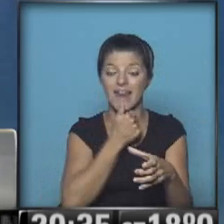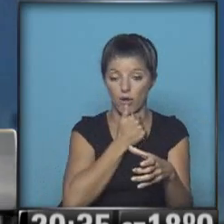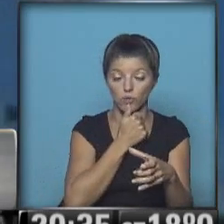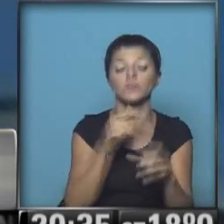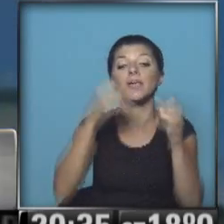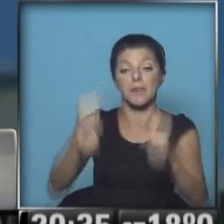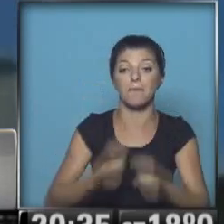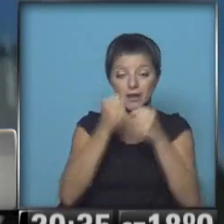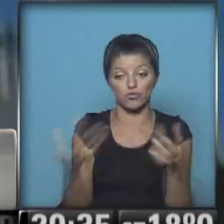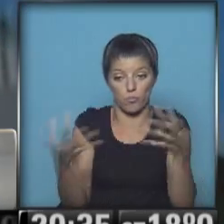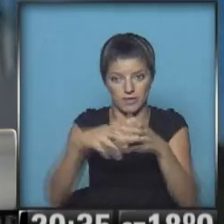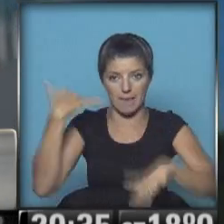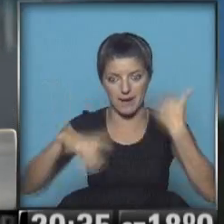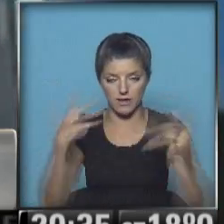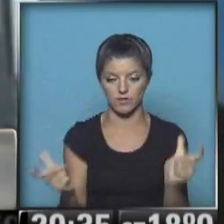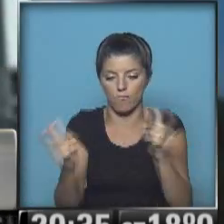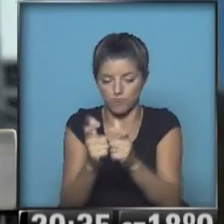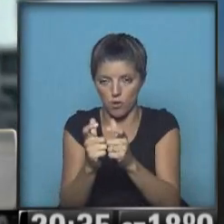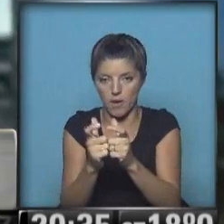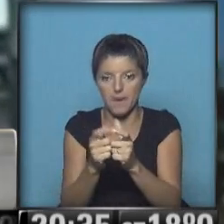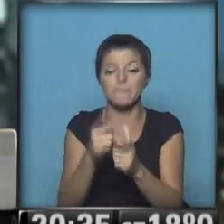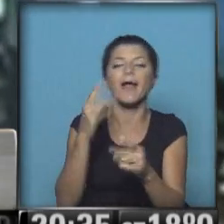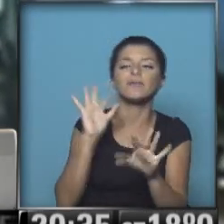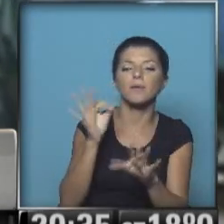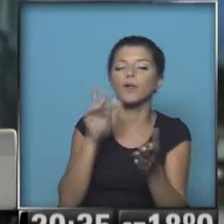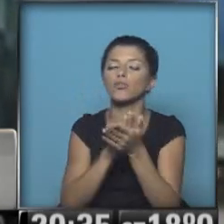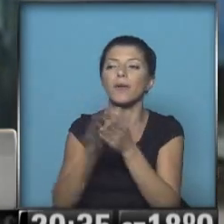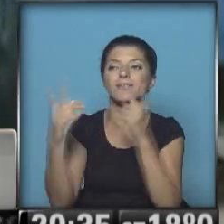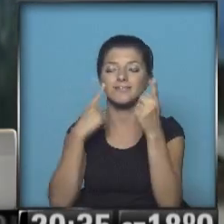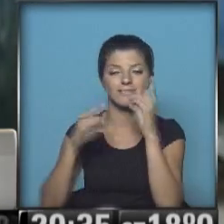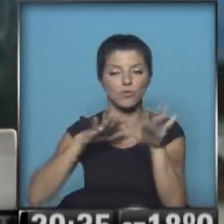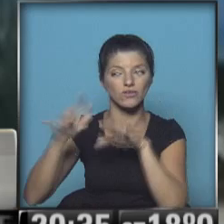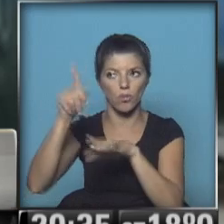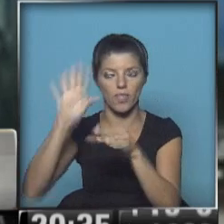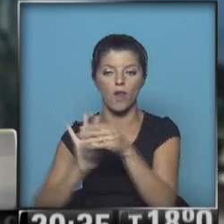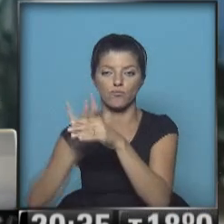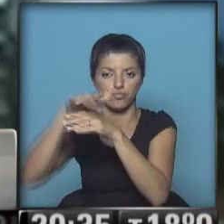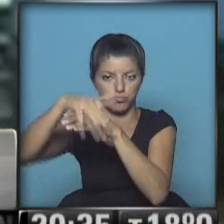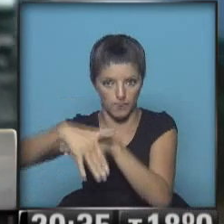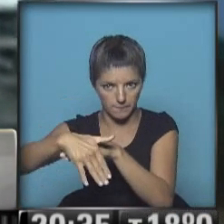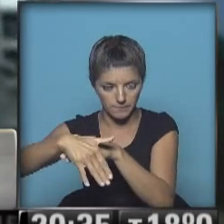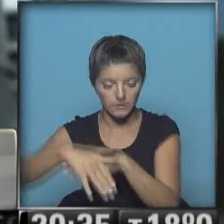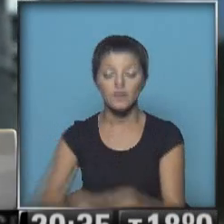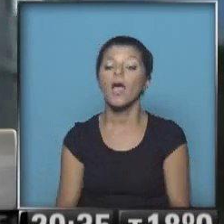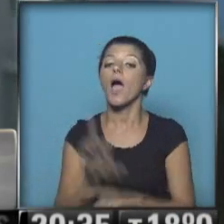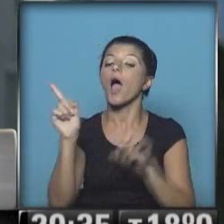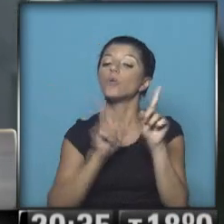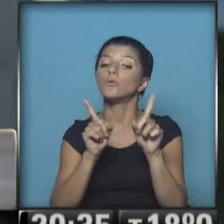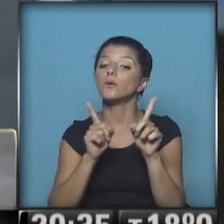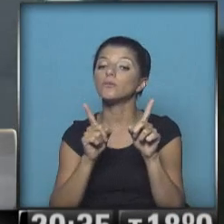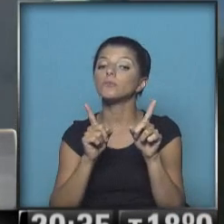reúne un comité de emergencia para evaluar la situación digamos que las autoridades dijeron que